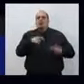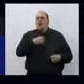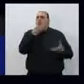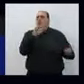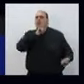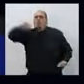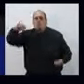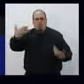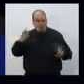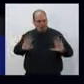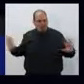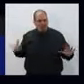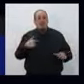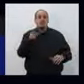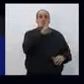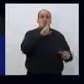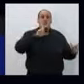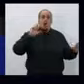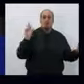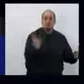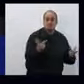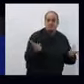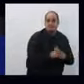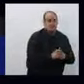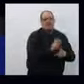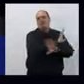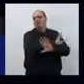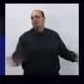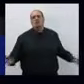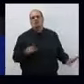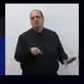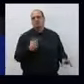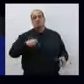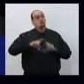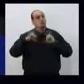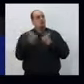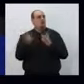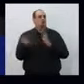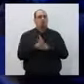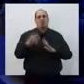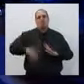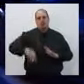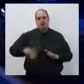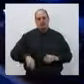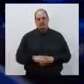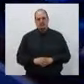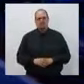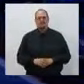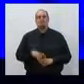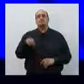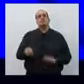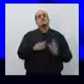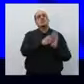tenemos que terminar con los femicidios es un compromiso que tenemos que asumir toda la sociedad en este tercer